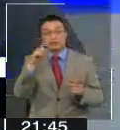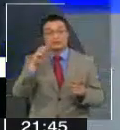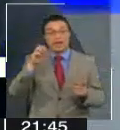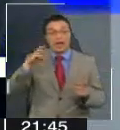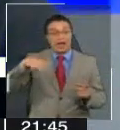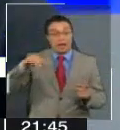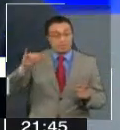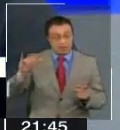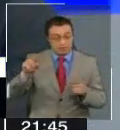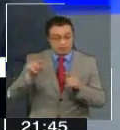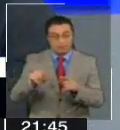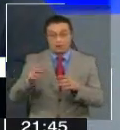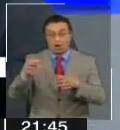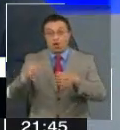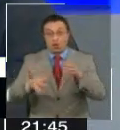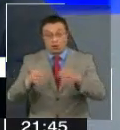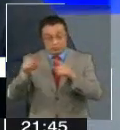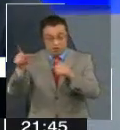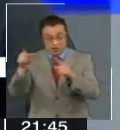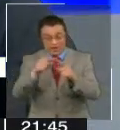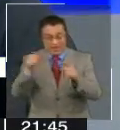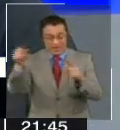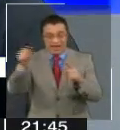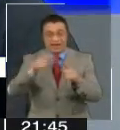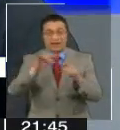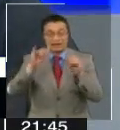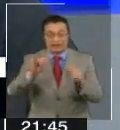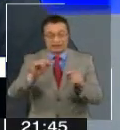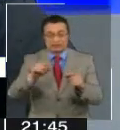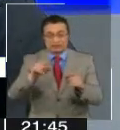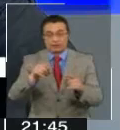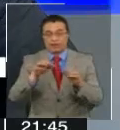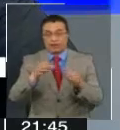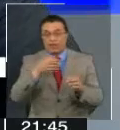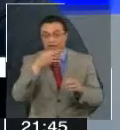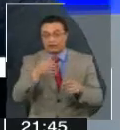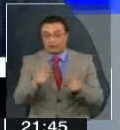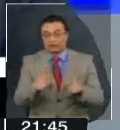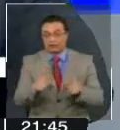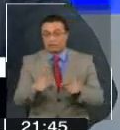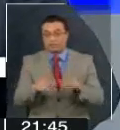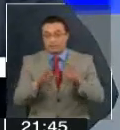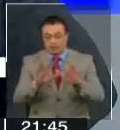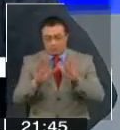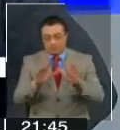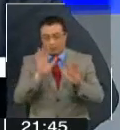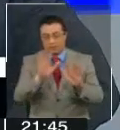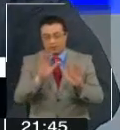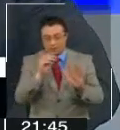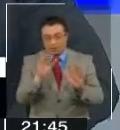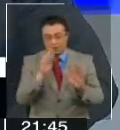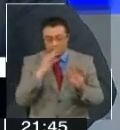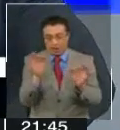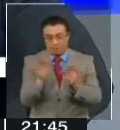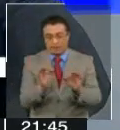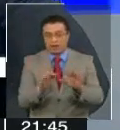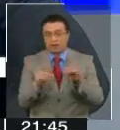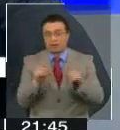Meinemer? Jurídicamente lo que corresponde. Y eso es lo que señala... ¿Y entonces qué le dice el contralor? ¿Por qué le pide la renuncia? Ya lo voy a explicar